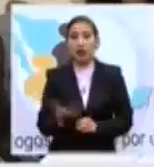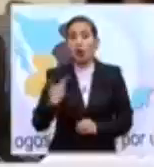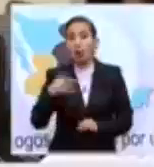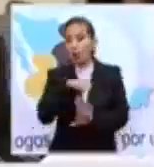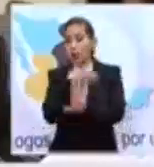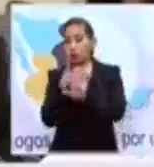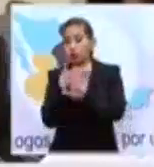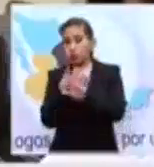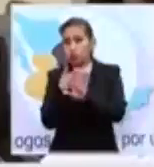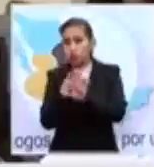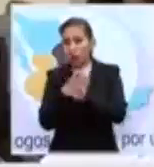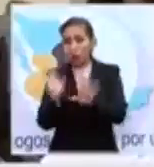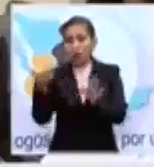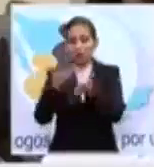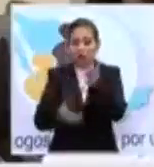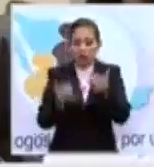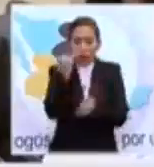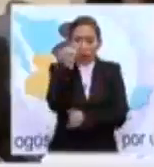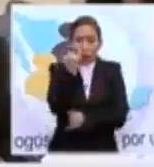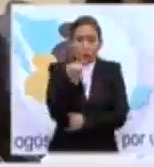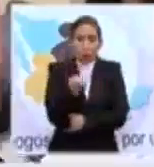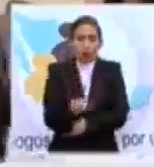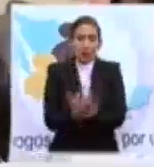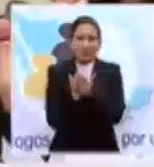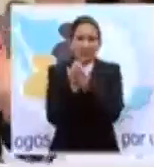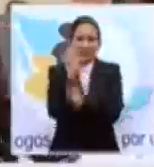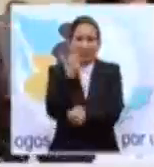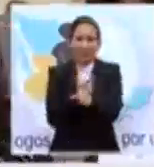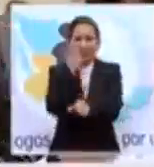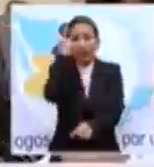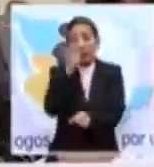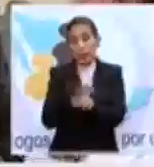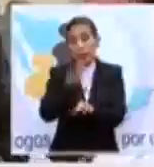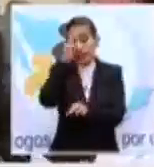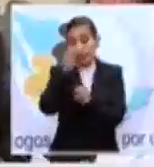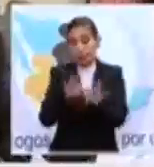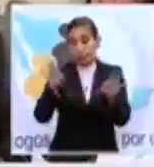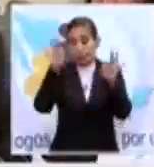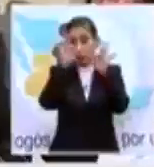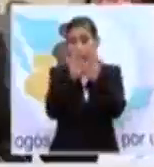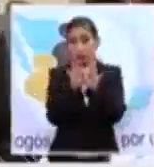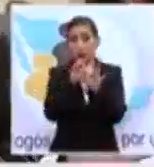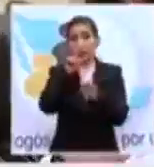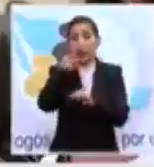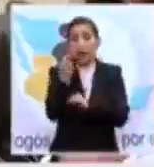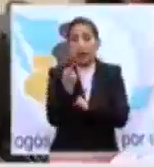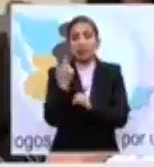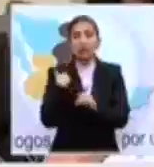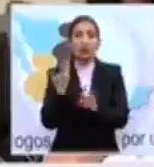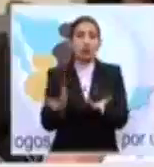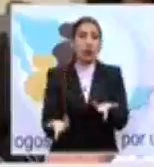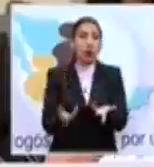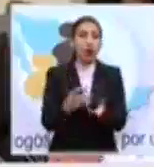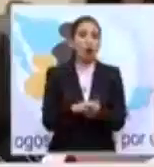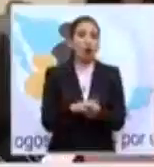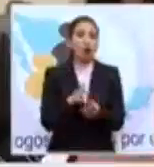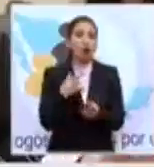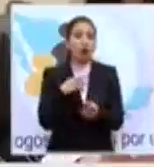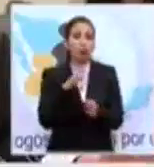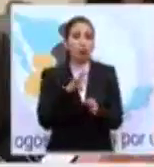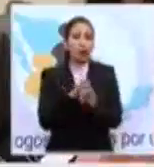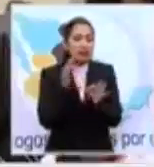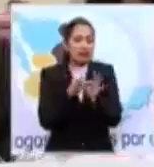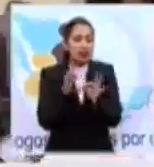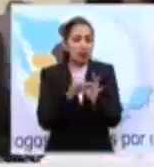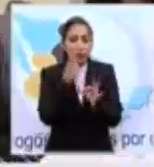combatir la desnutrición aguda, cuando me parece que lo más importante debería ser una desnutrición crónica, en razón exactamente de lo